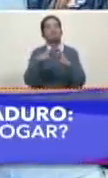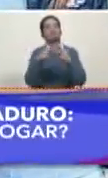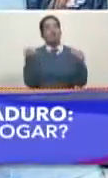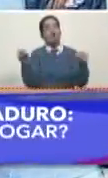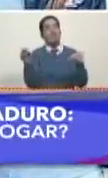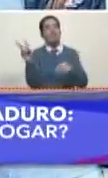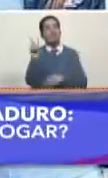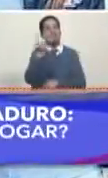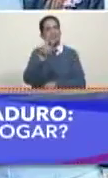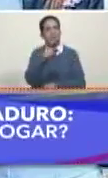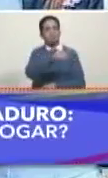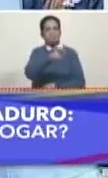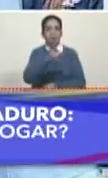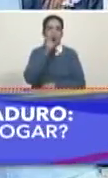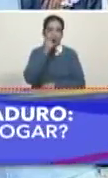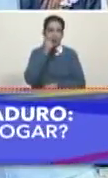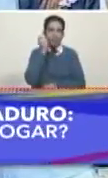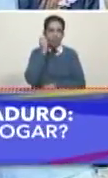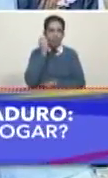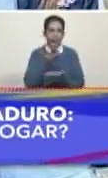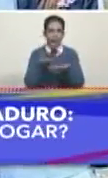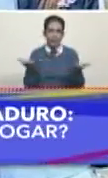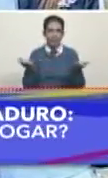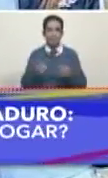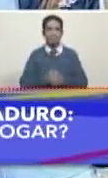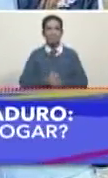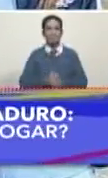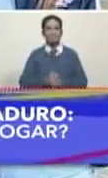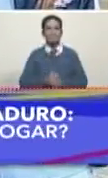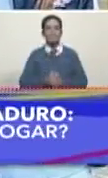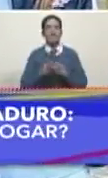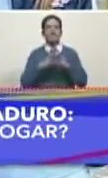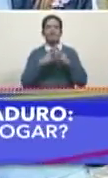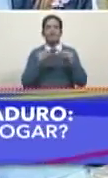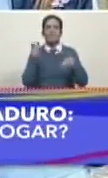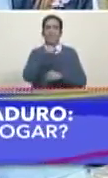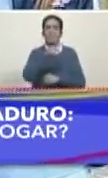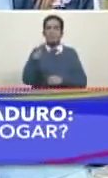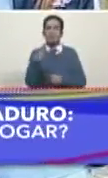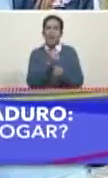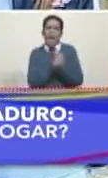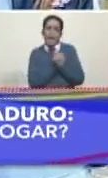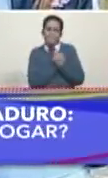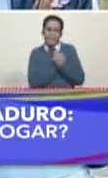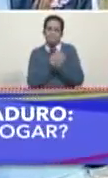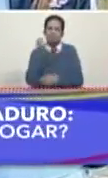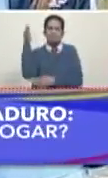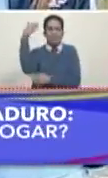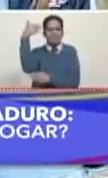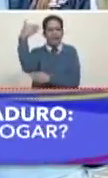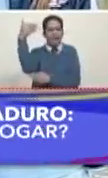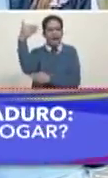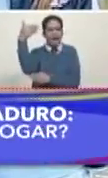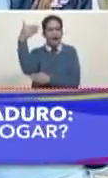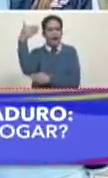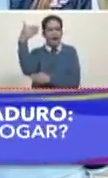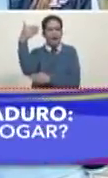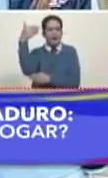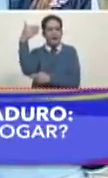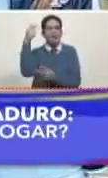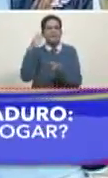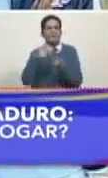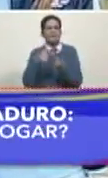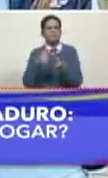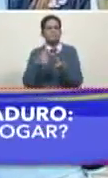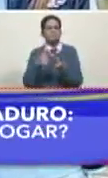a todas las venezolanas de bien, a todos los que amamos nuestra bandera, nuestro